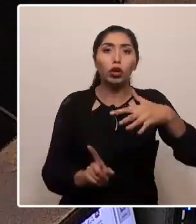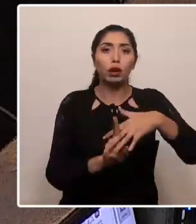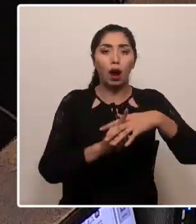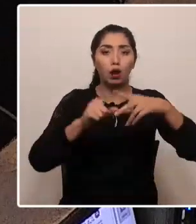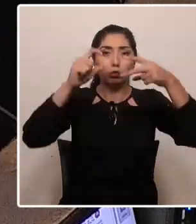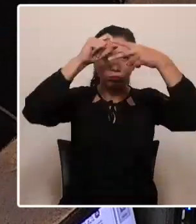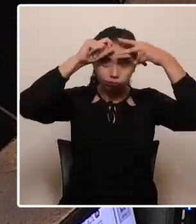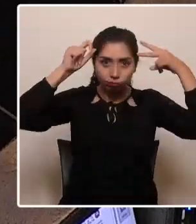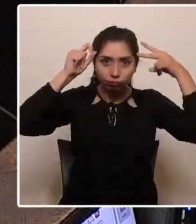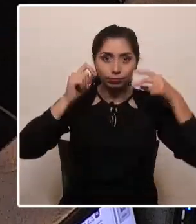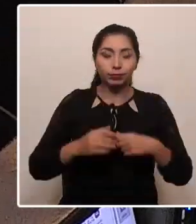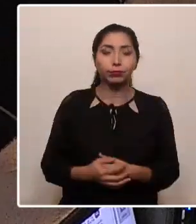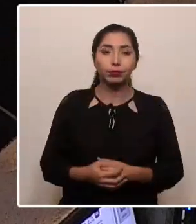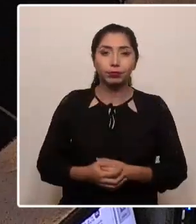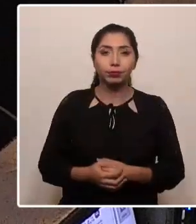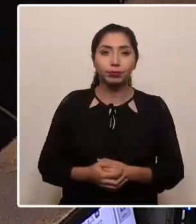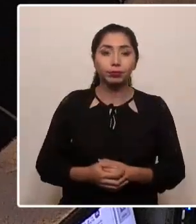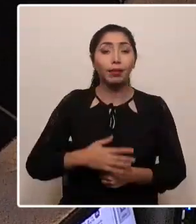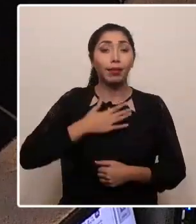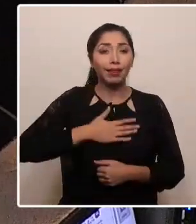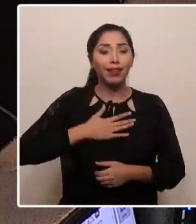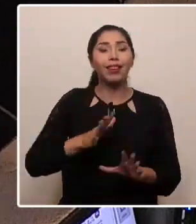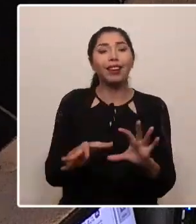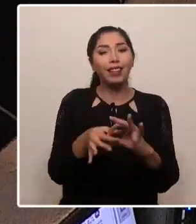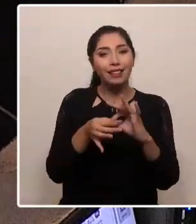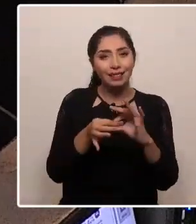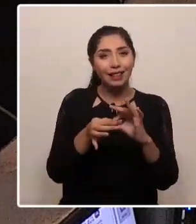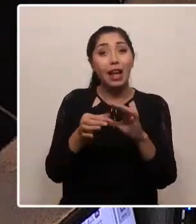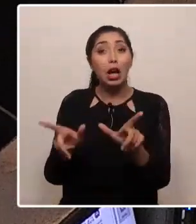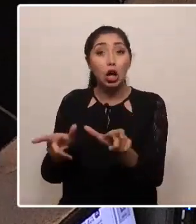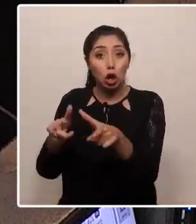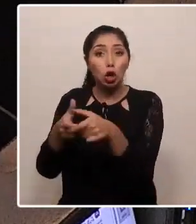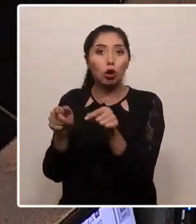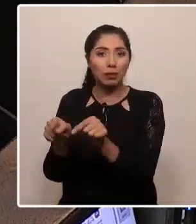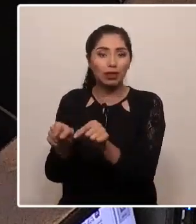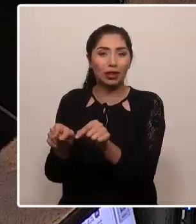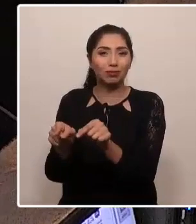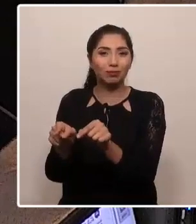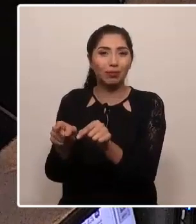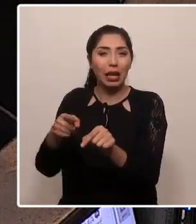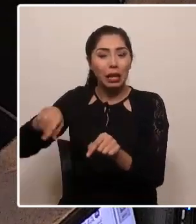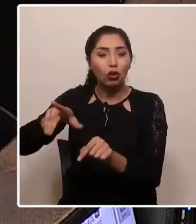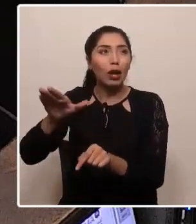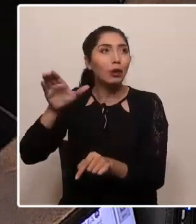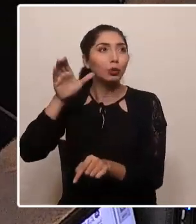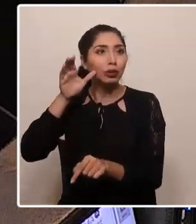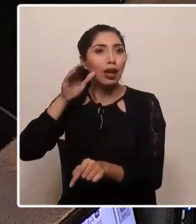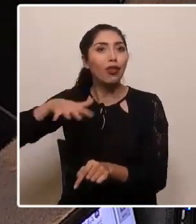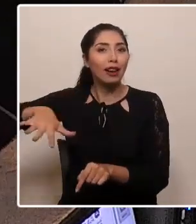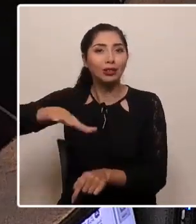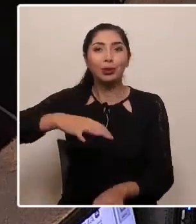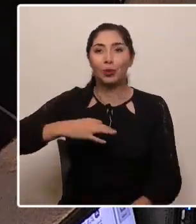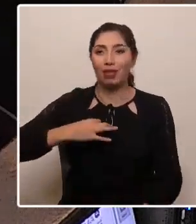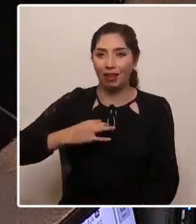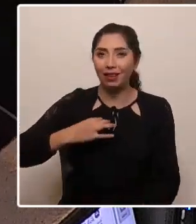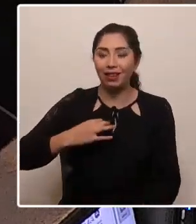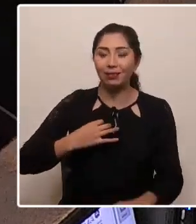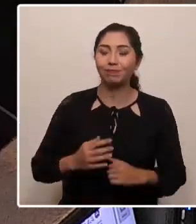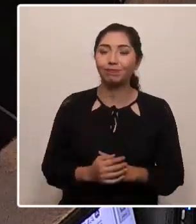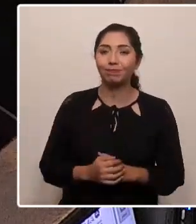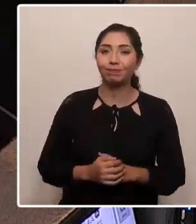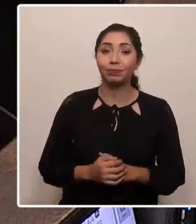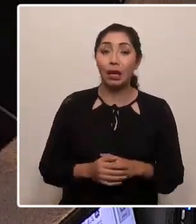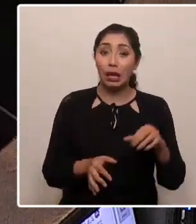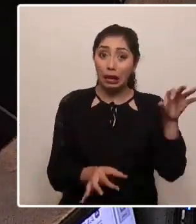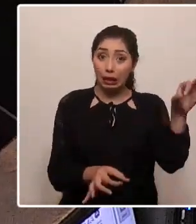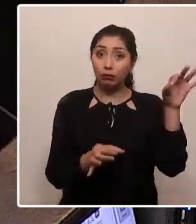Mapudungun. Quiero agradecer a la comisión porque ha escuchado a la ciudadanía. Este es uno de los